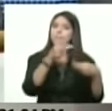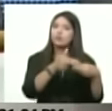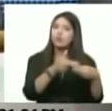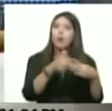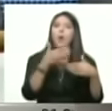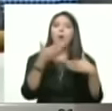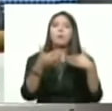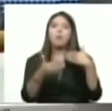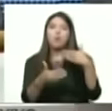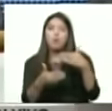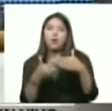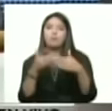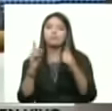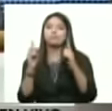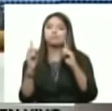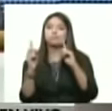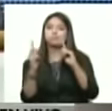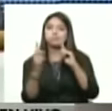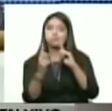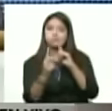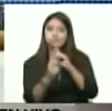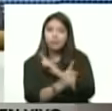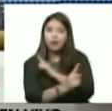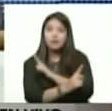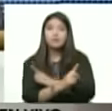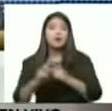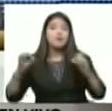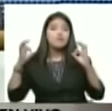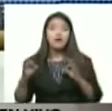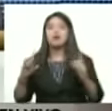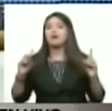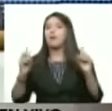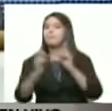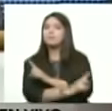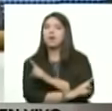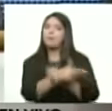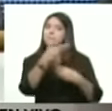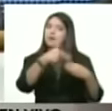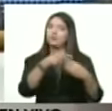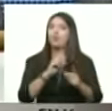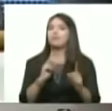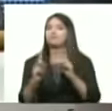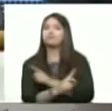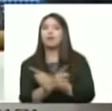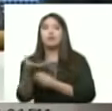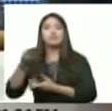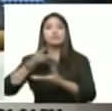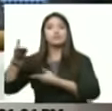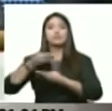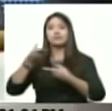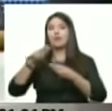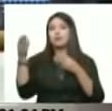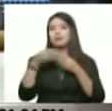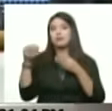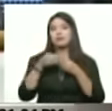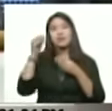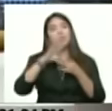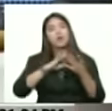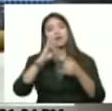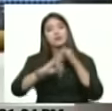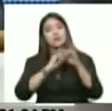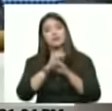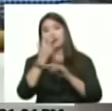paulatina, progresiva, sostenida, pero firme, sustituir al petróleo como fuente principal de captación de riqueza